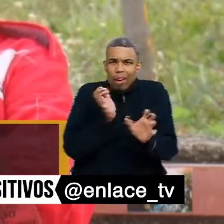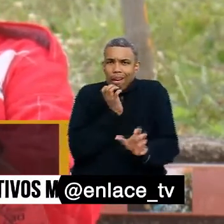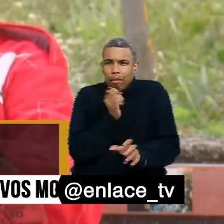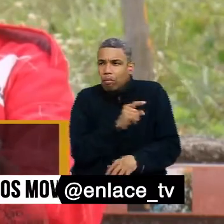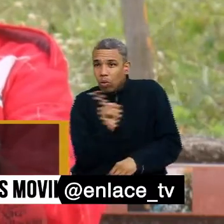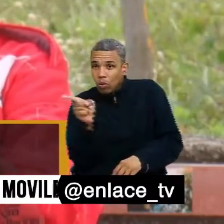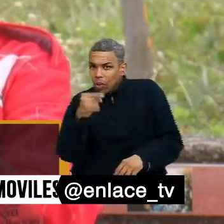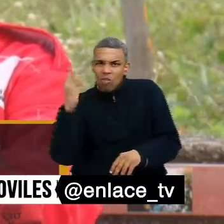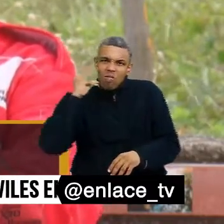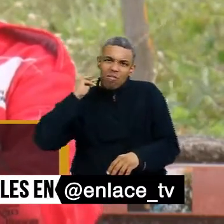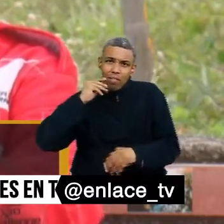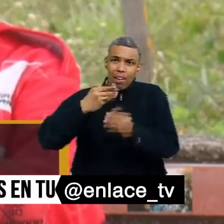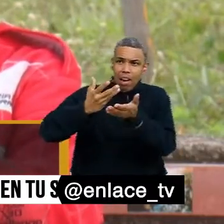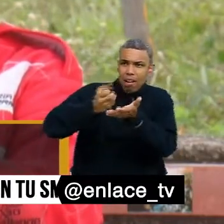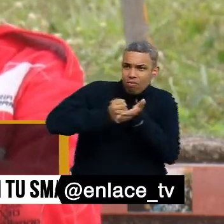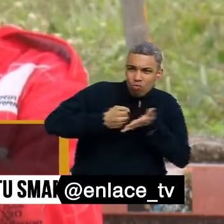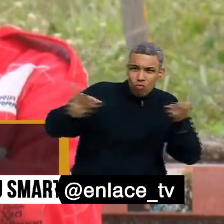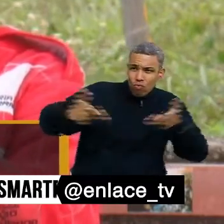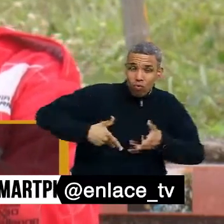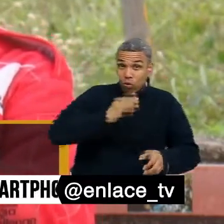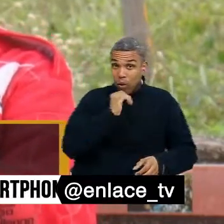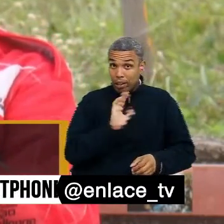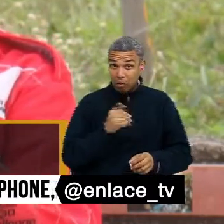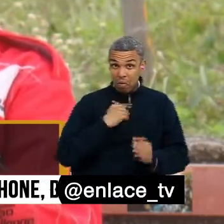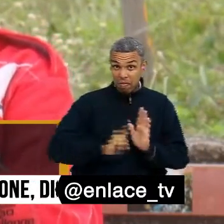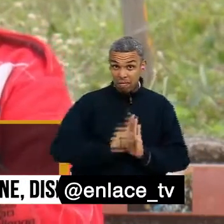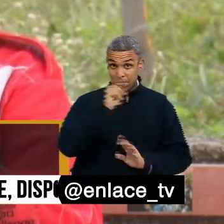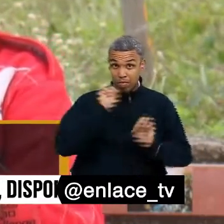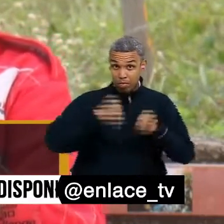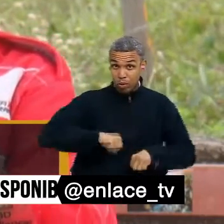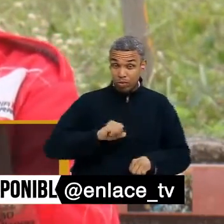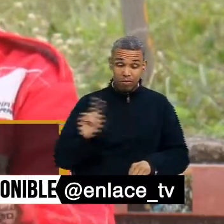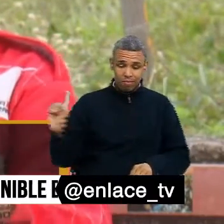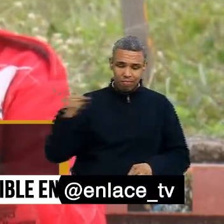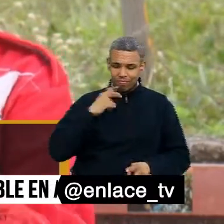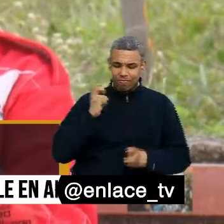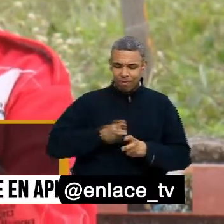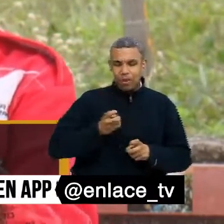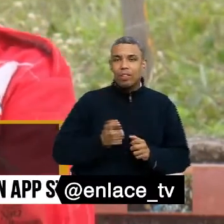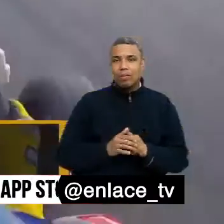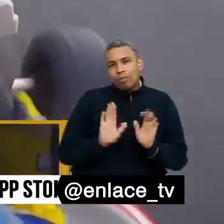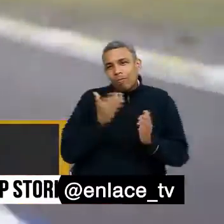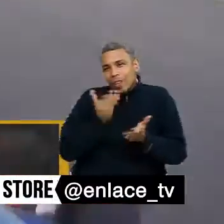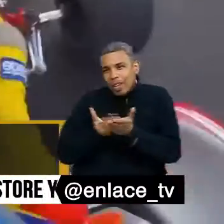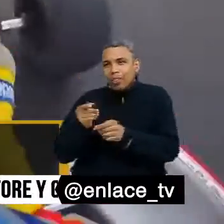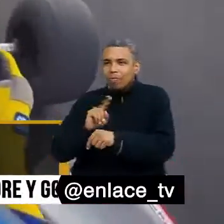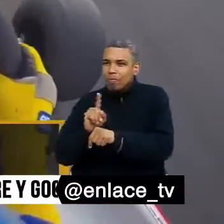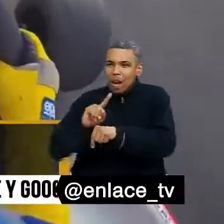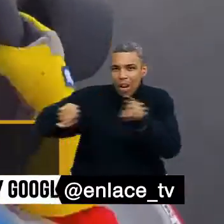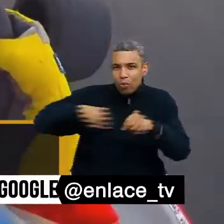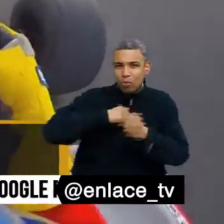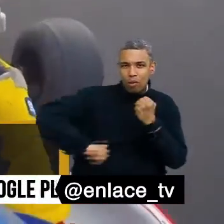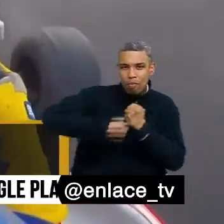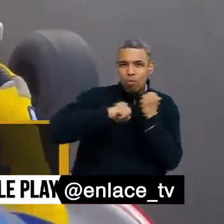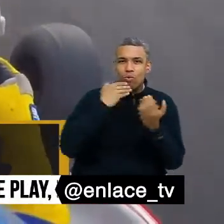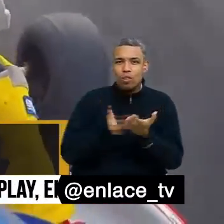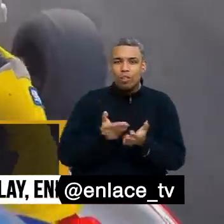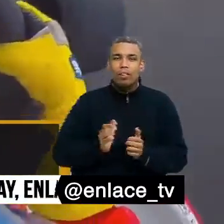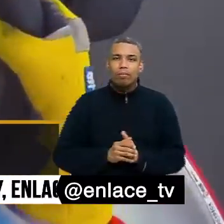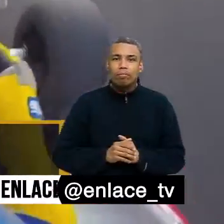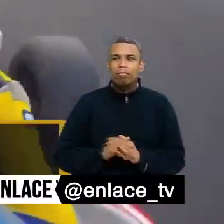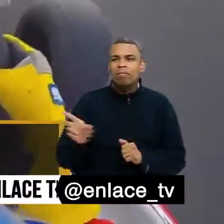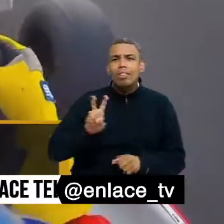pero fuera difícil, más difícil andar en el car. Y gracias por ayudarme. El kartista, quien de 7 años que